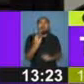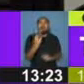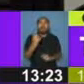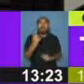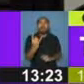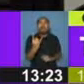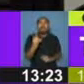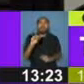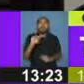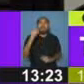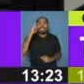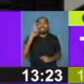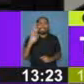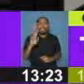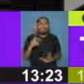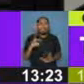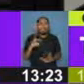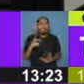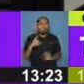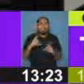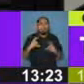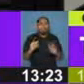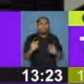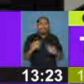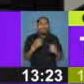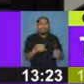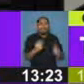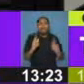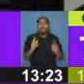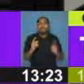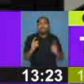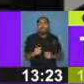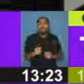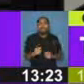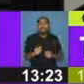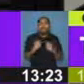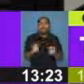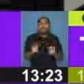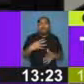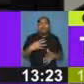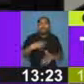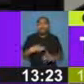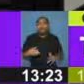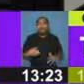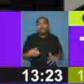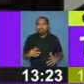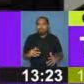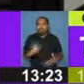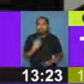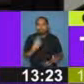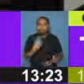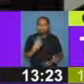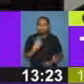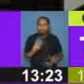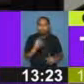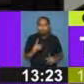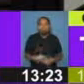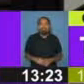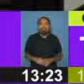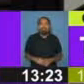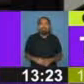que dejarlo para que cobren los docentes cómo va a ser el tema cuánto va a ser el voucher por persona a qué establecimiento